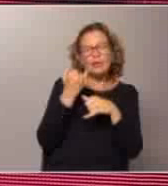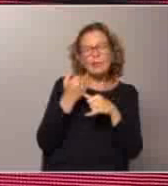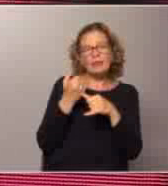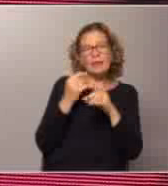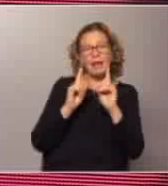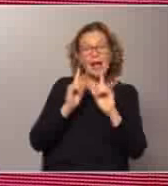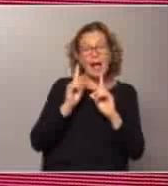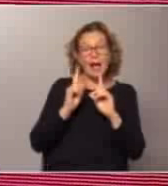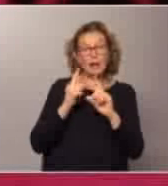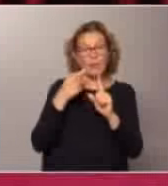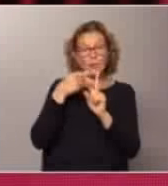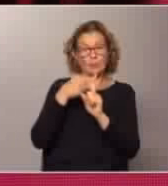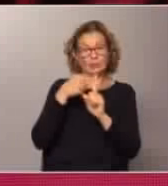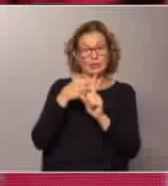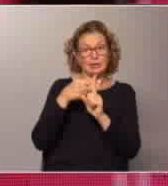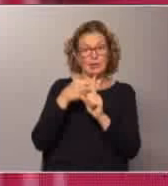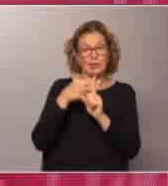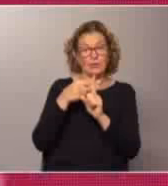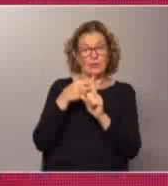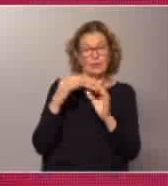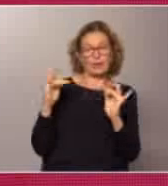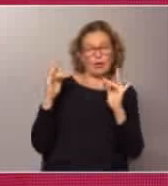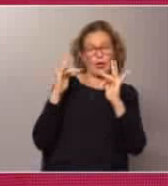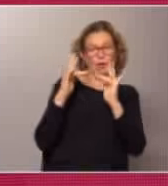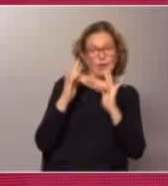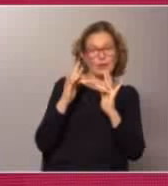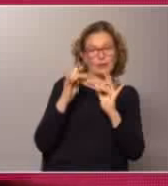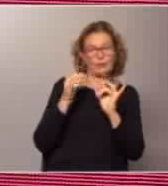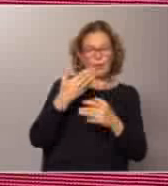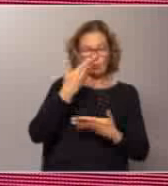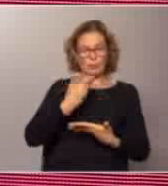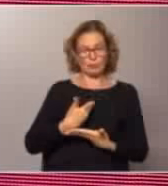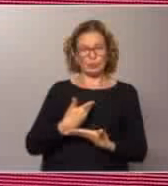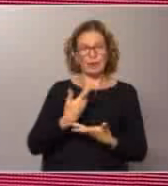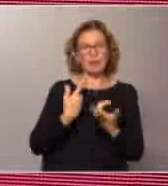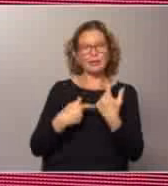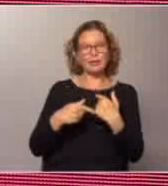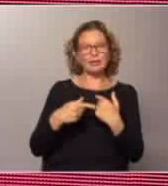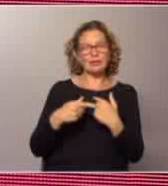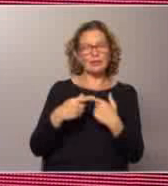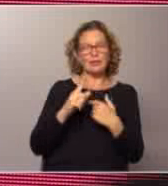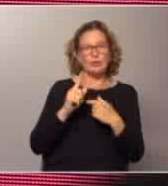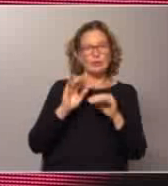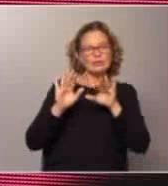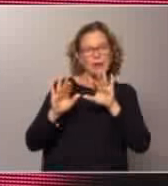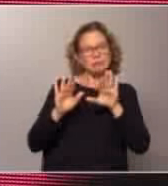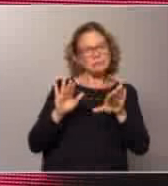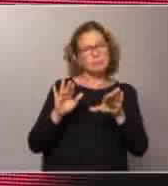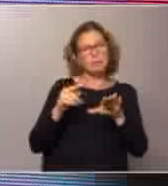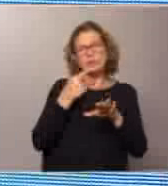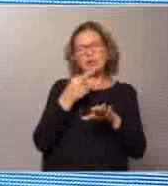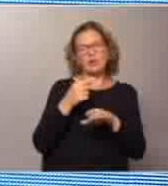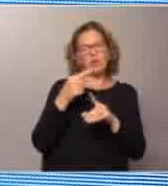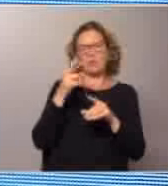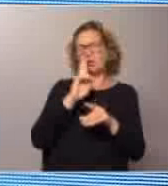algo beneficioso algo positivo para nosotros algo que concuerda con nuestra postura en este activo cuando lo que se precisa es un